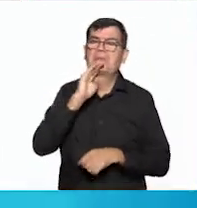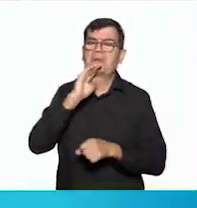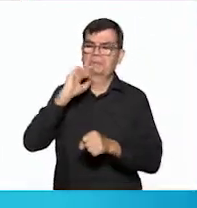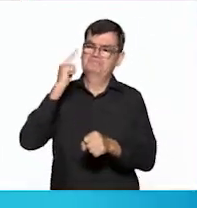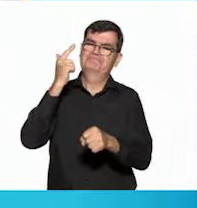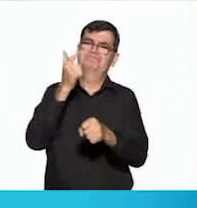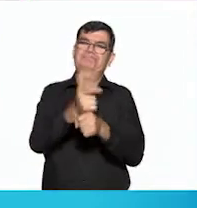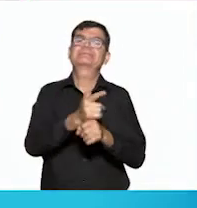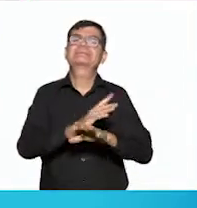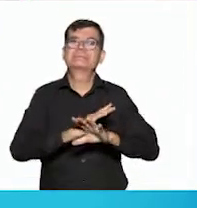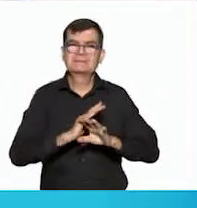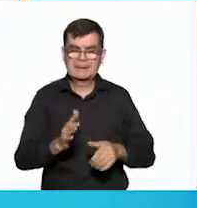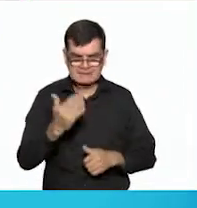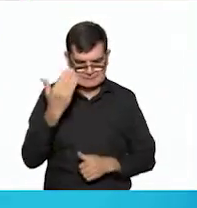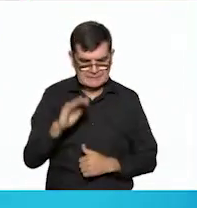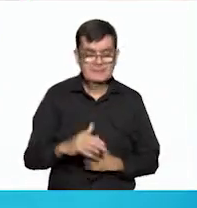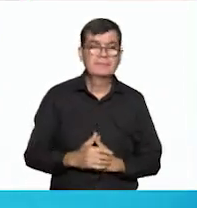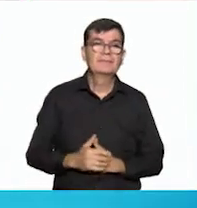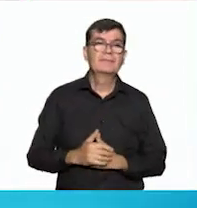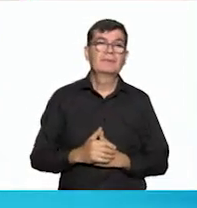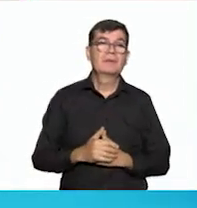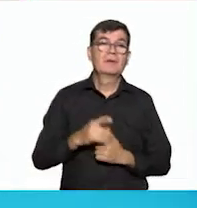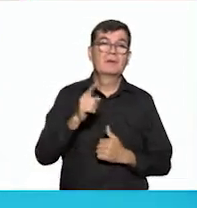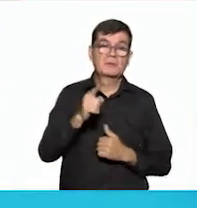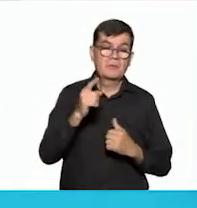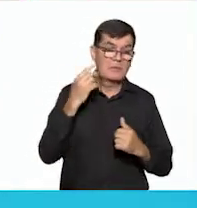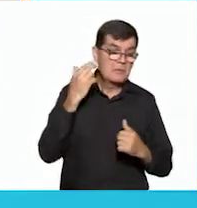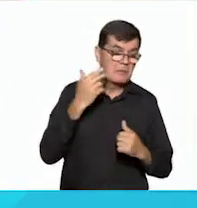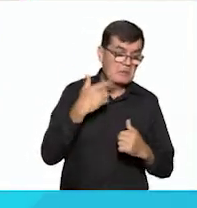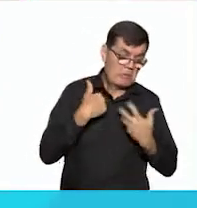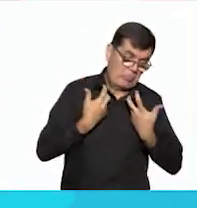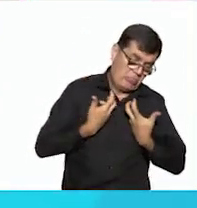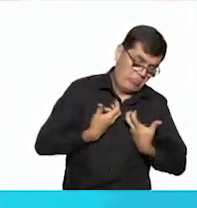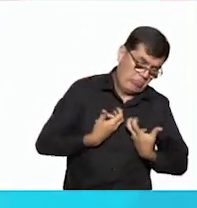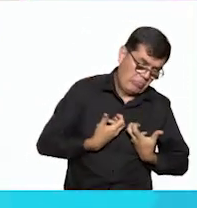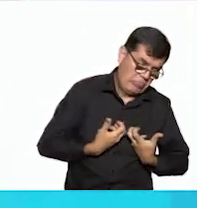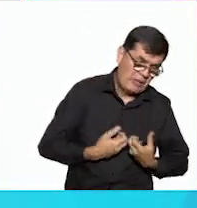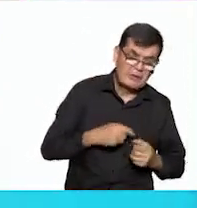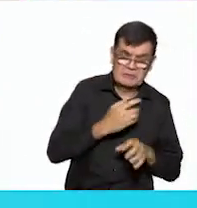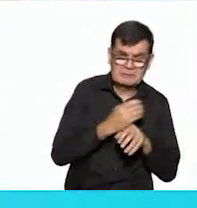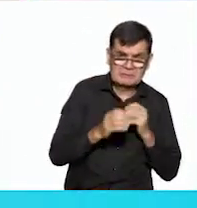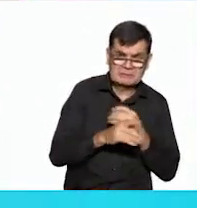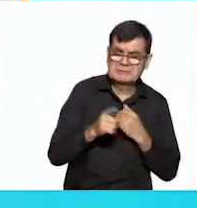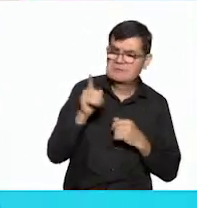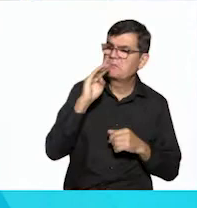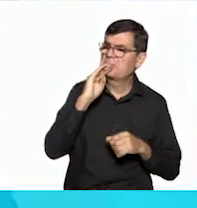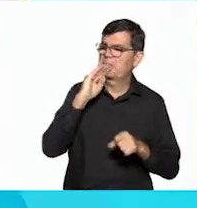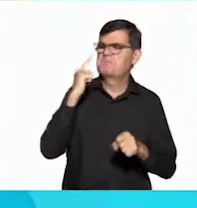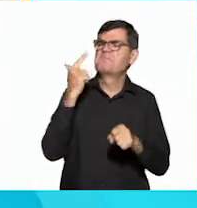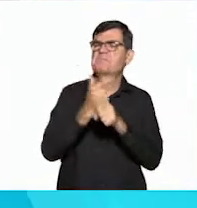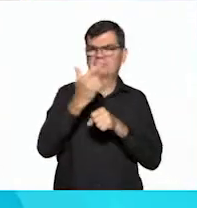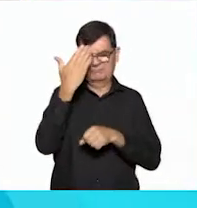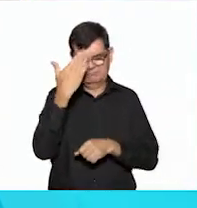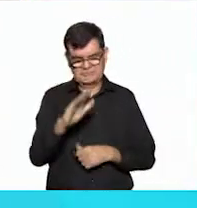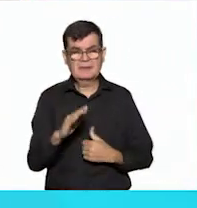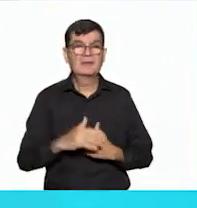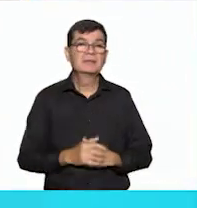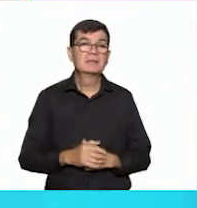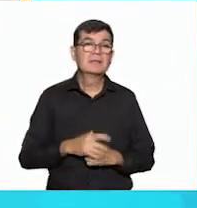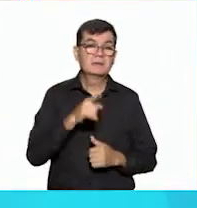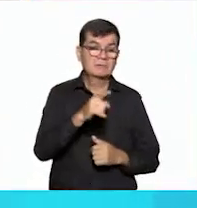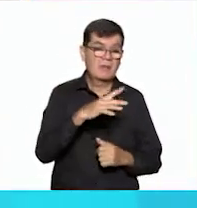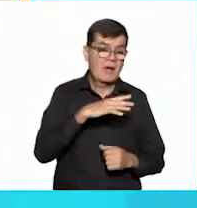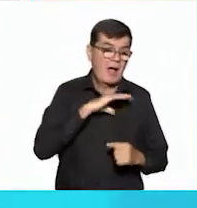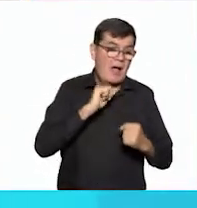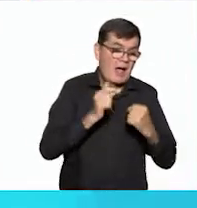lo sabe tu mamá. Si tu radio ya no suena, ya lo sabe tu mamá. Si